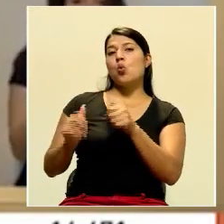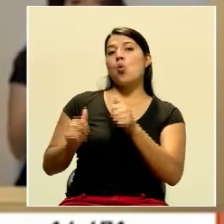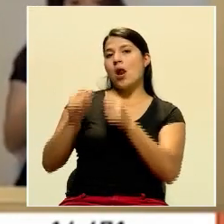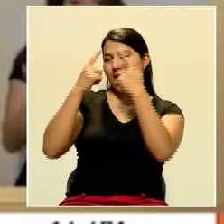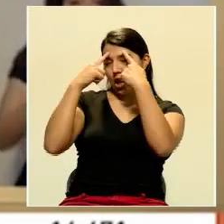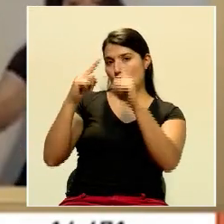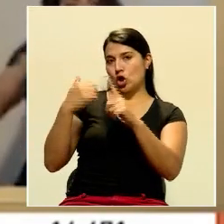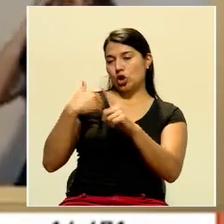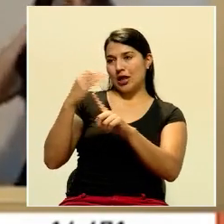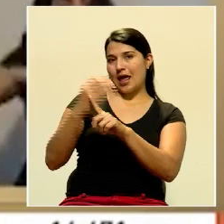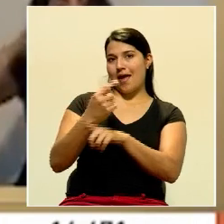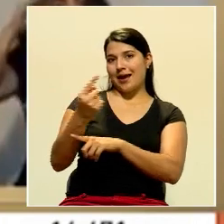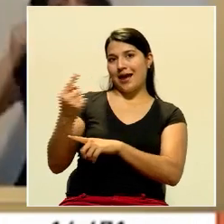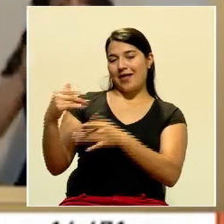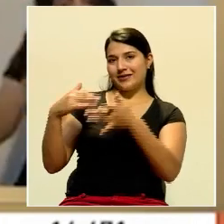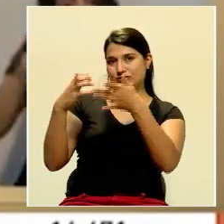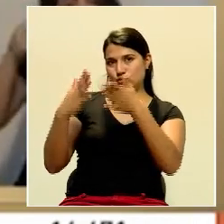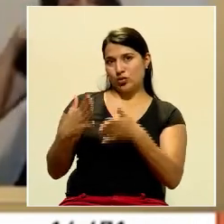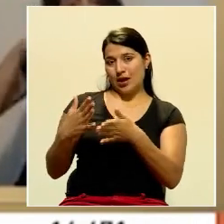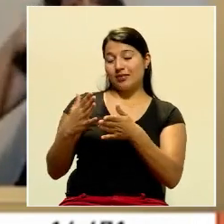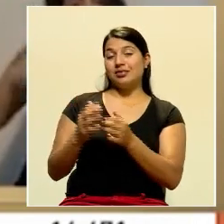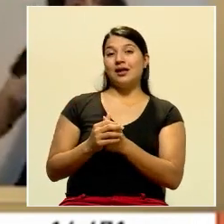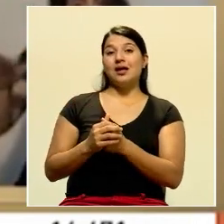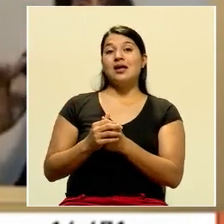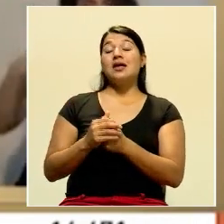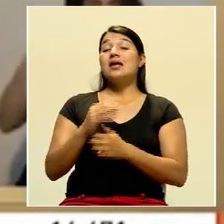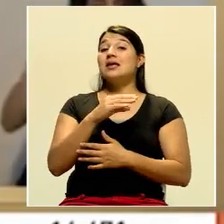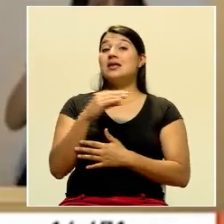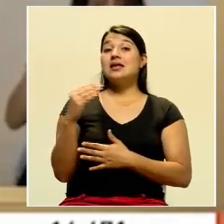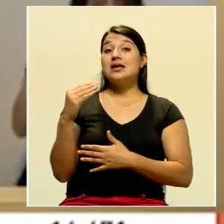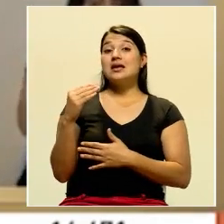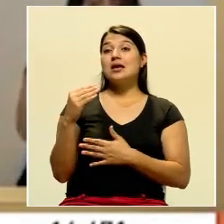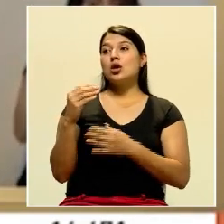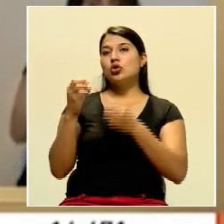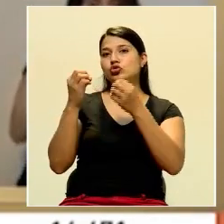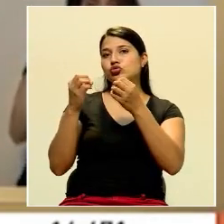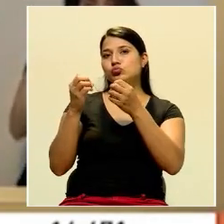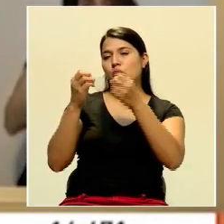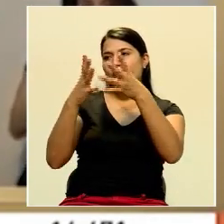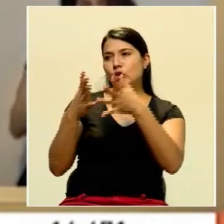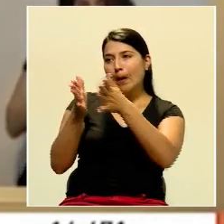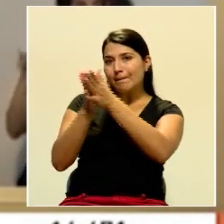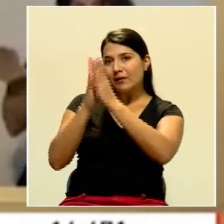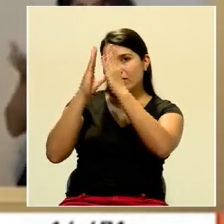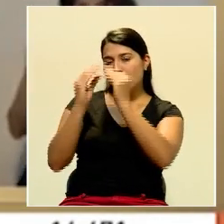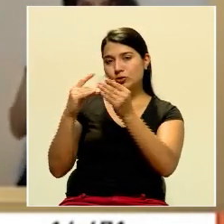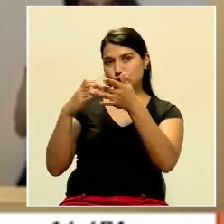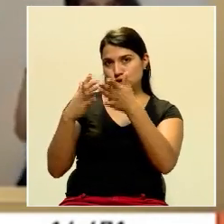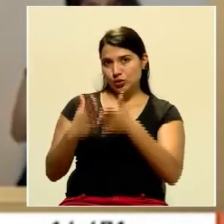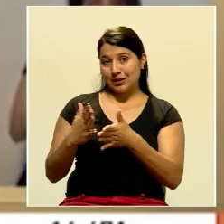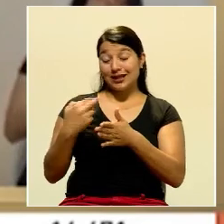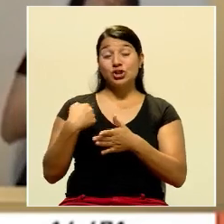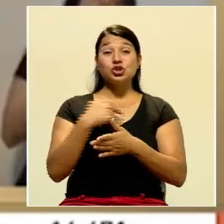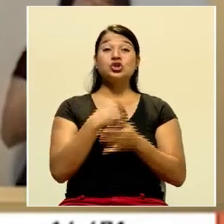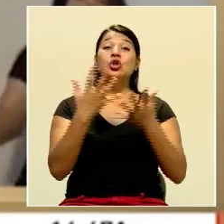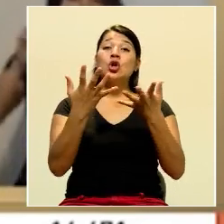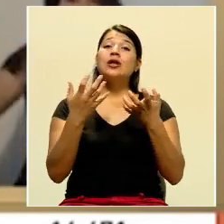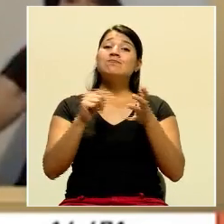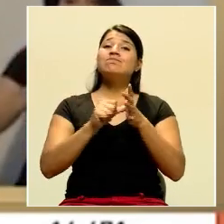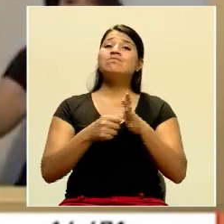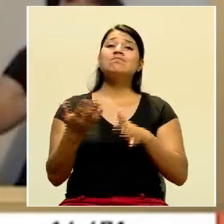han remitido los estudiantes y que le han solicitado los docentes. En ese sentido queremos hacer hincapié